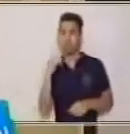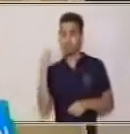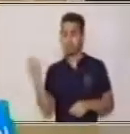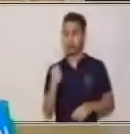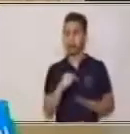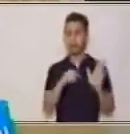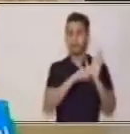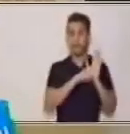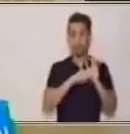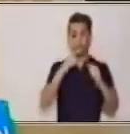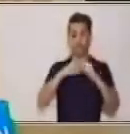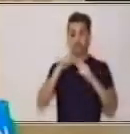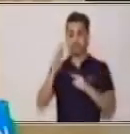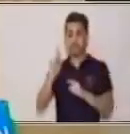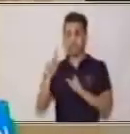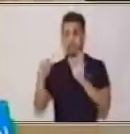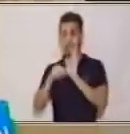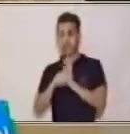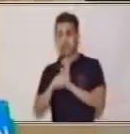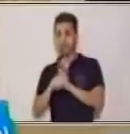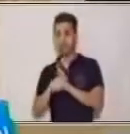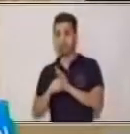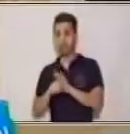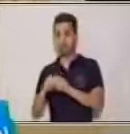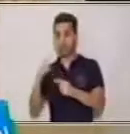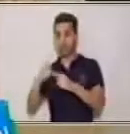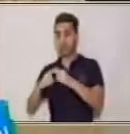Menos XY va a ser menos